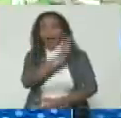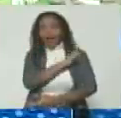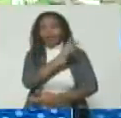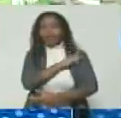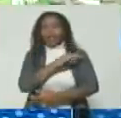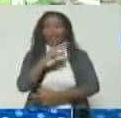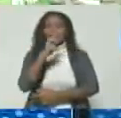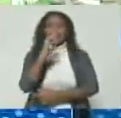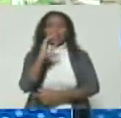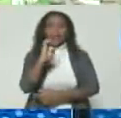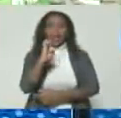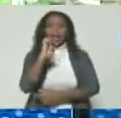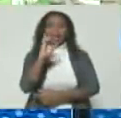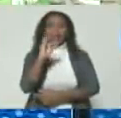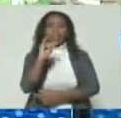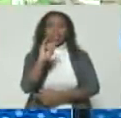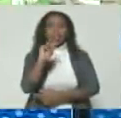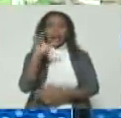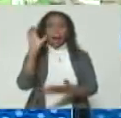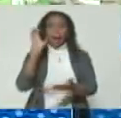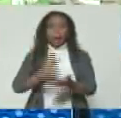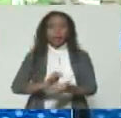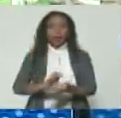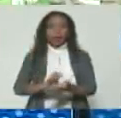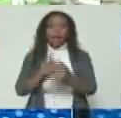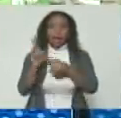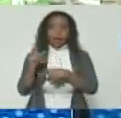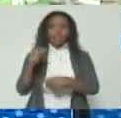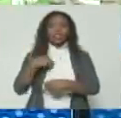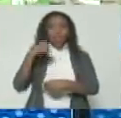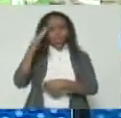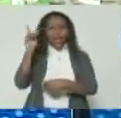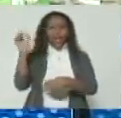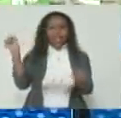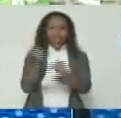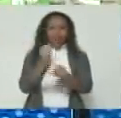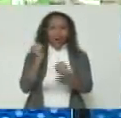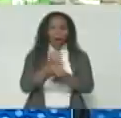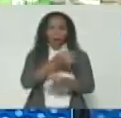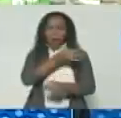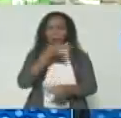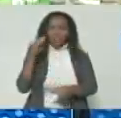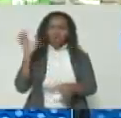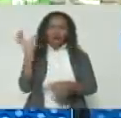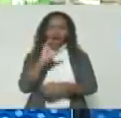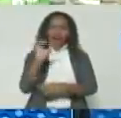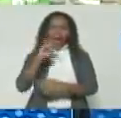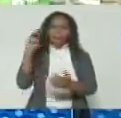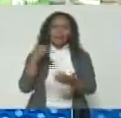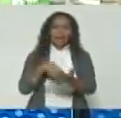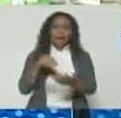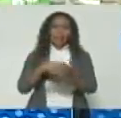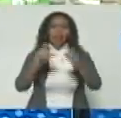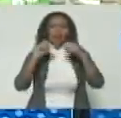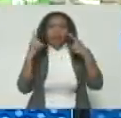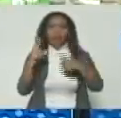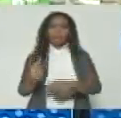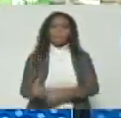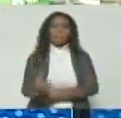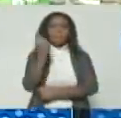REDI Capital. Allí sé que va a ser un trabajo extraordinario en Caracas, Miranda y La Guaira. Y este es el primer